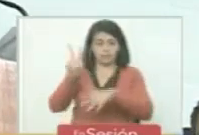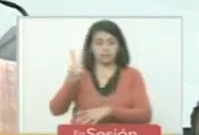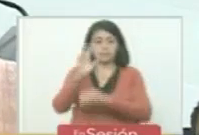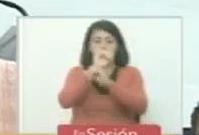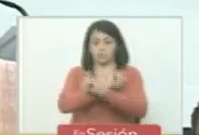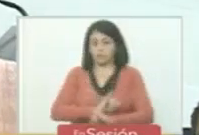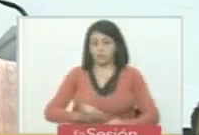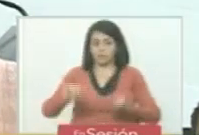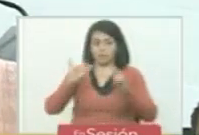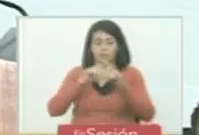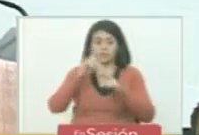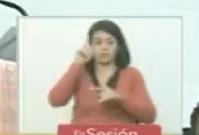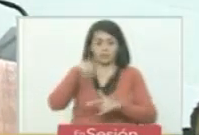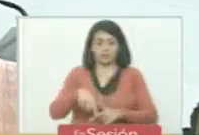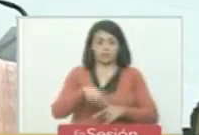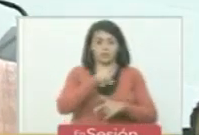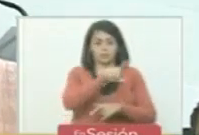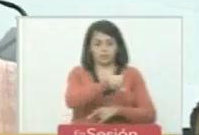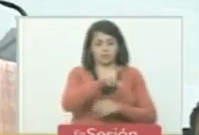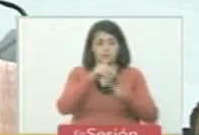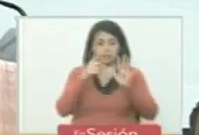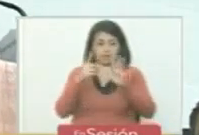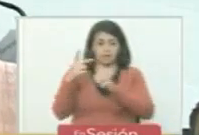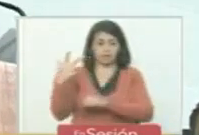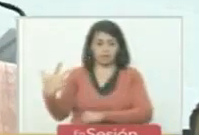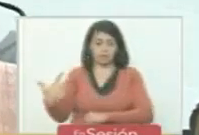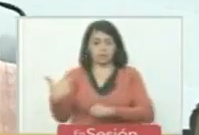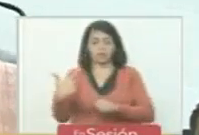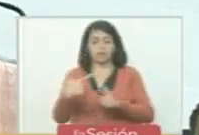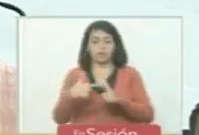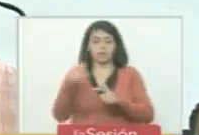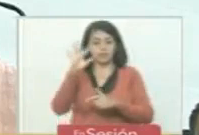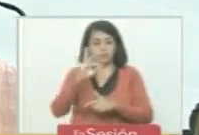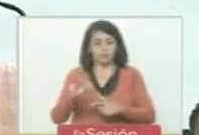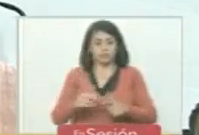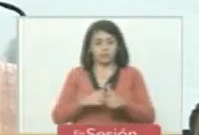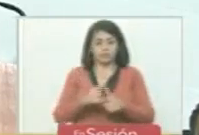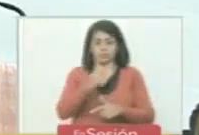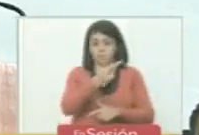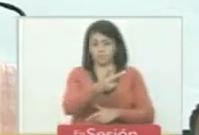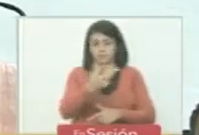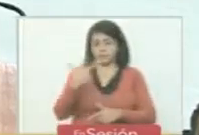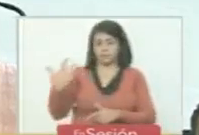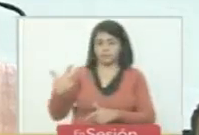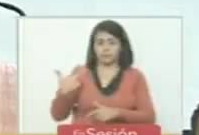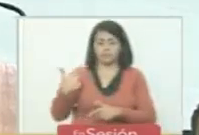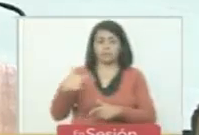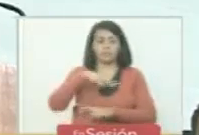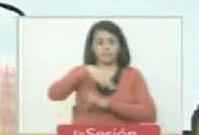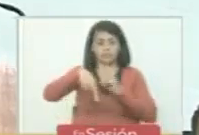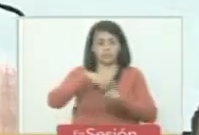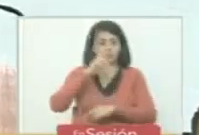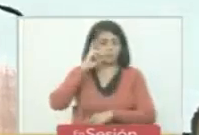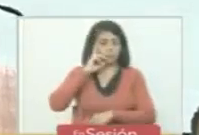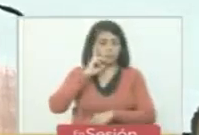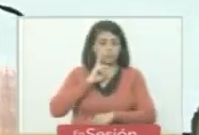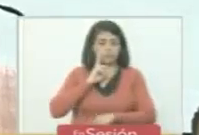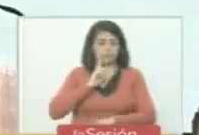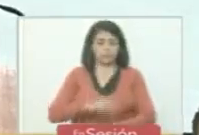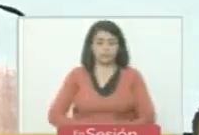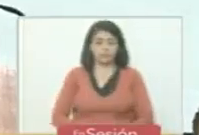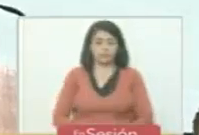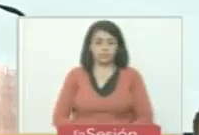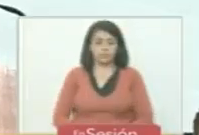la Independencia, 163 de la Federación y 23 de la Revolución